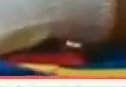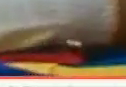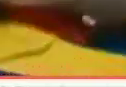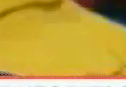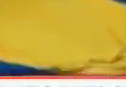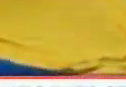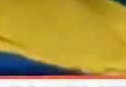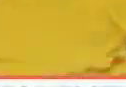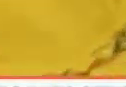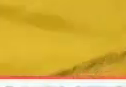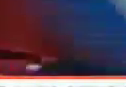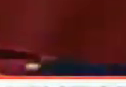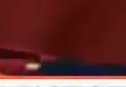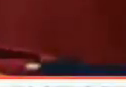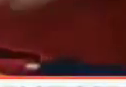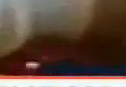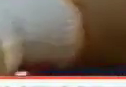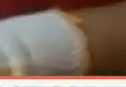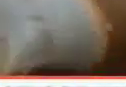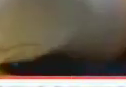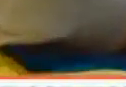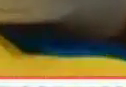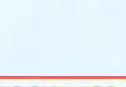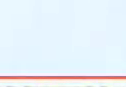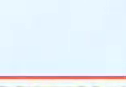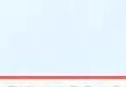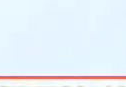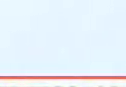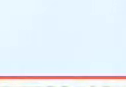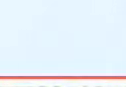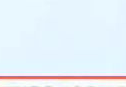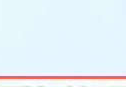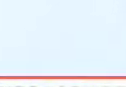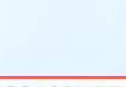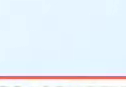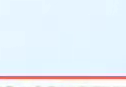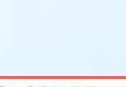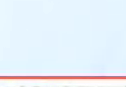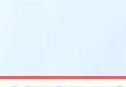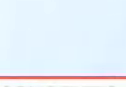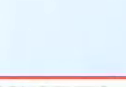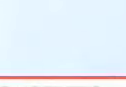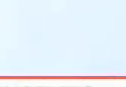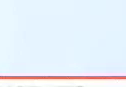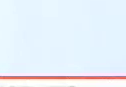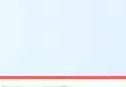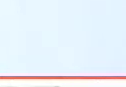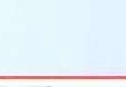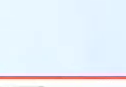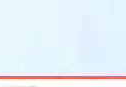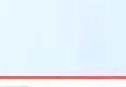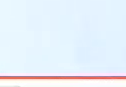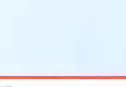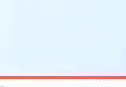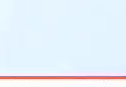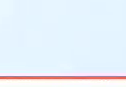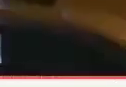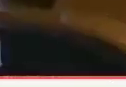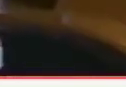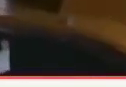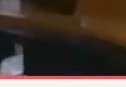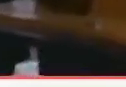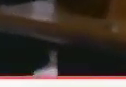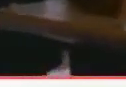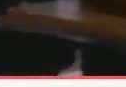de nuestro gigante de nuestro amado de nuestro eterno hugo rafael chávez frías y que solo con usted nuestro presidente